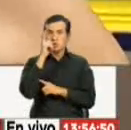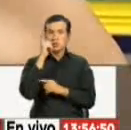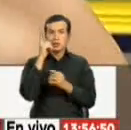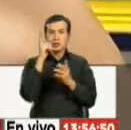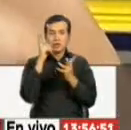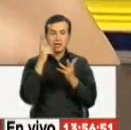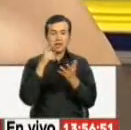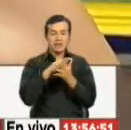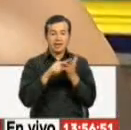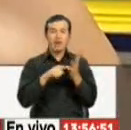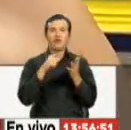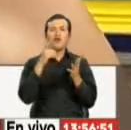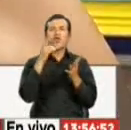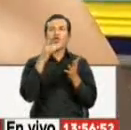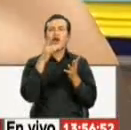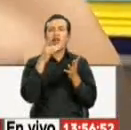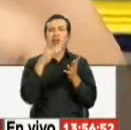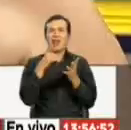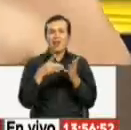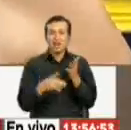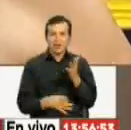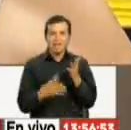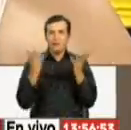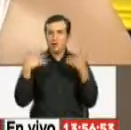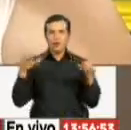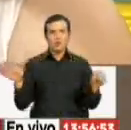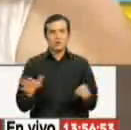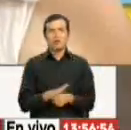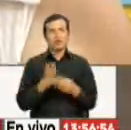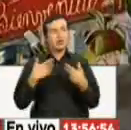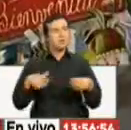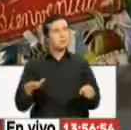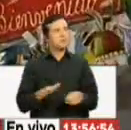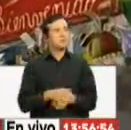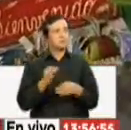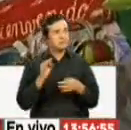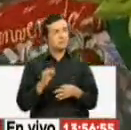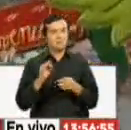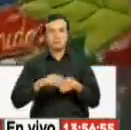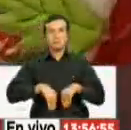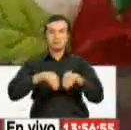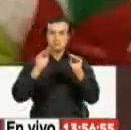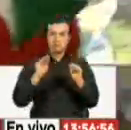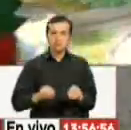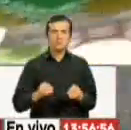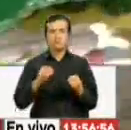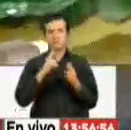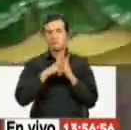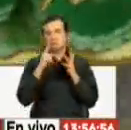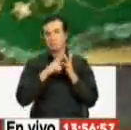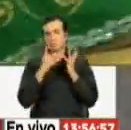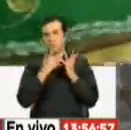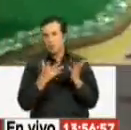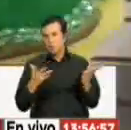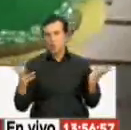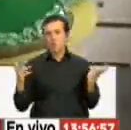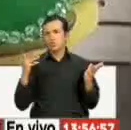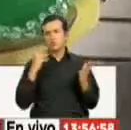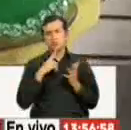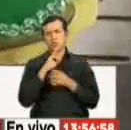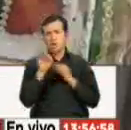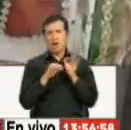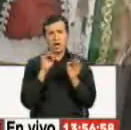bastante los dedos terminado y ahorita ya está terminado tapetes caminos de mesa manteles adornos y